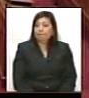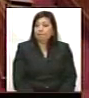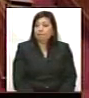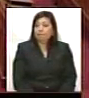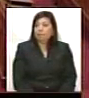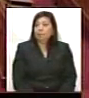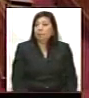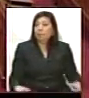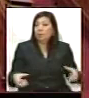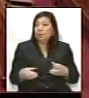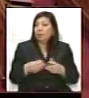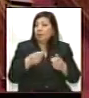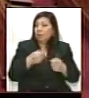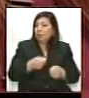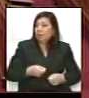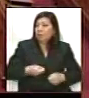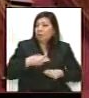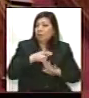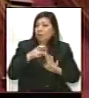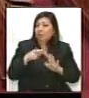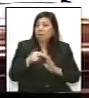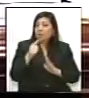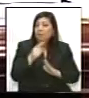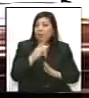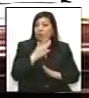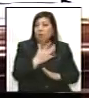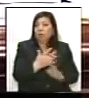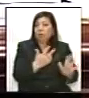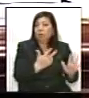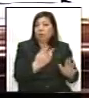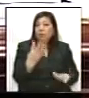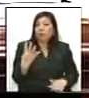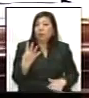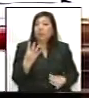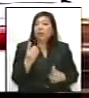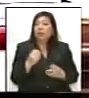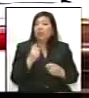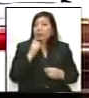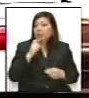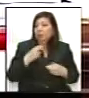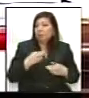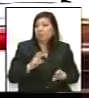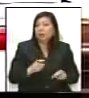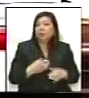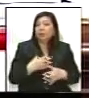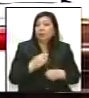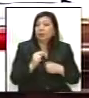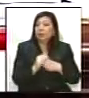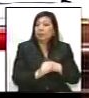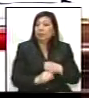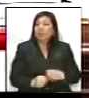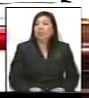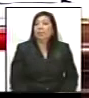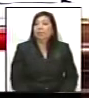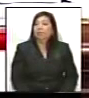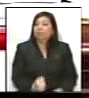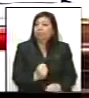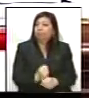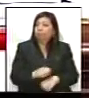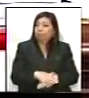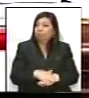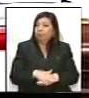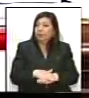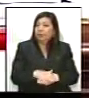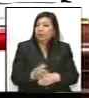de la comisión agraria proyecto de ley mil 184 se propone declara de necesidad pública e interés nacional la elaboración de un